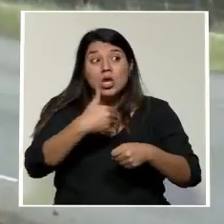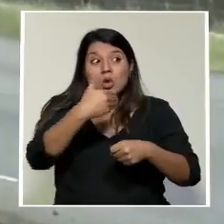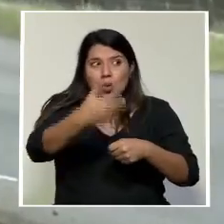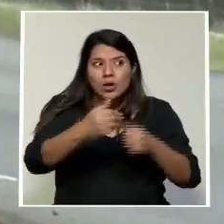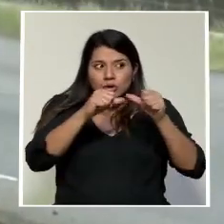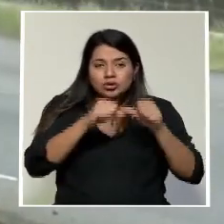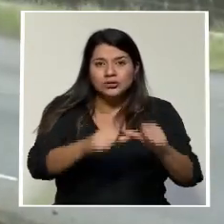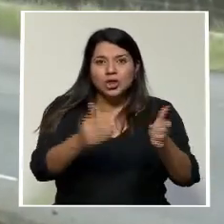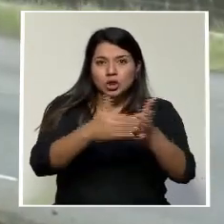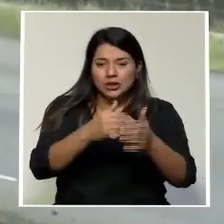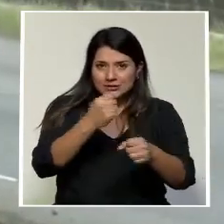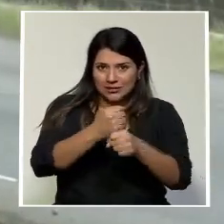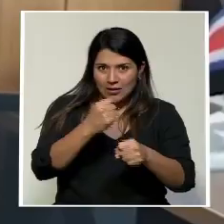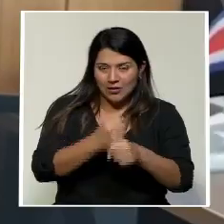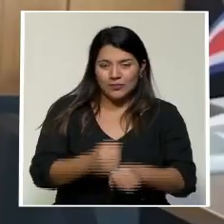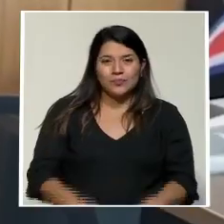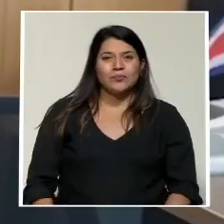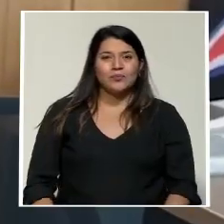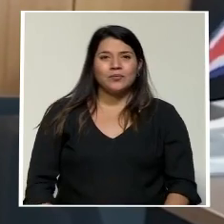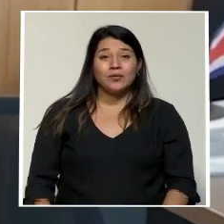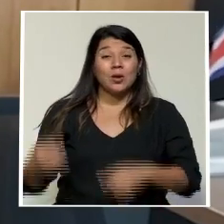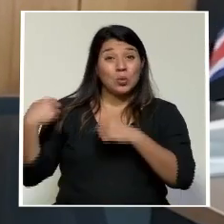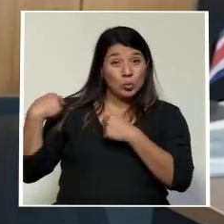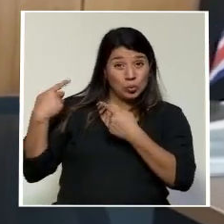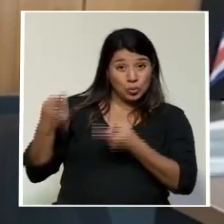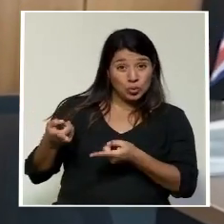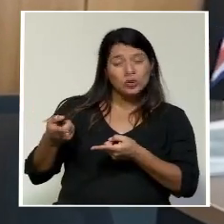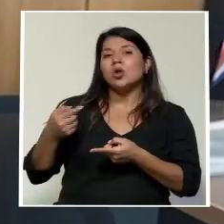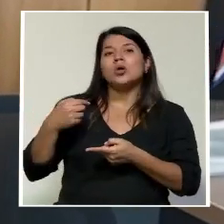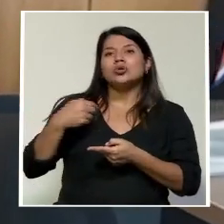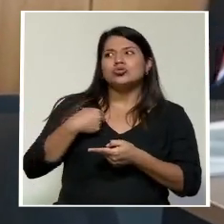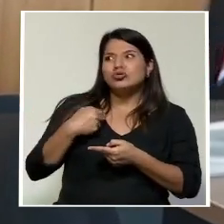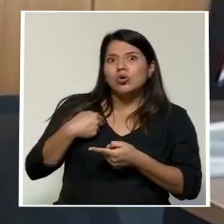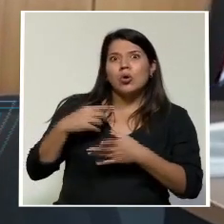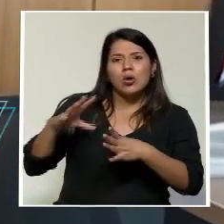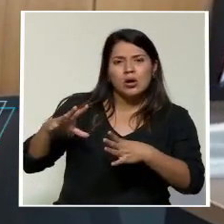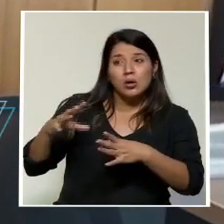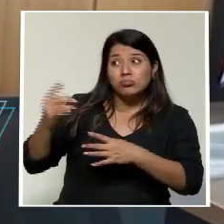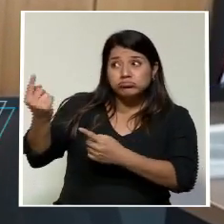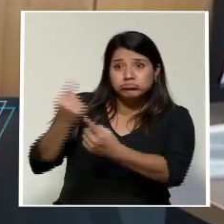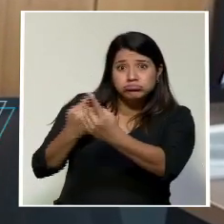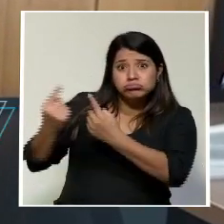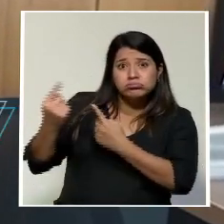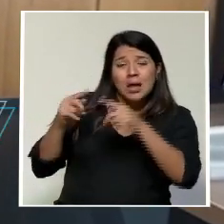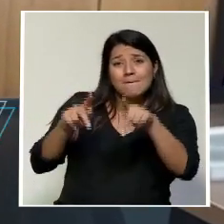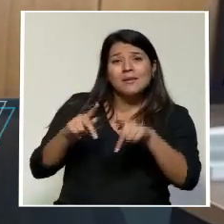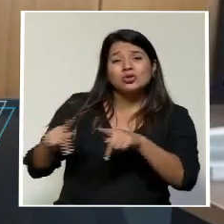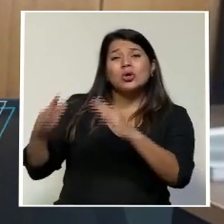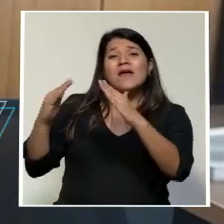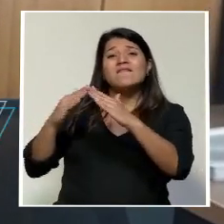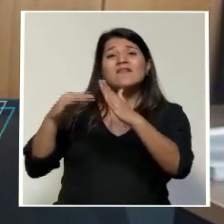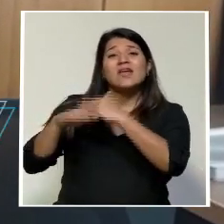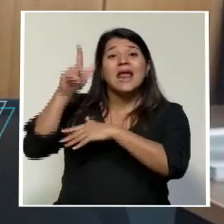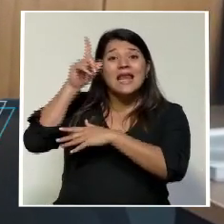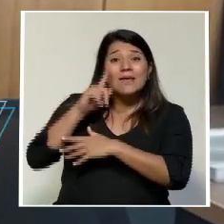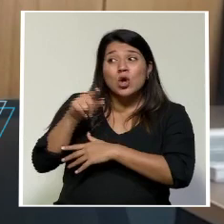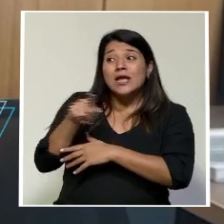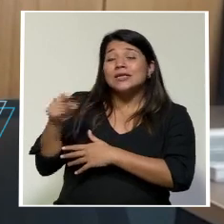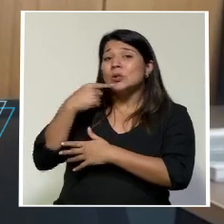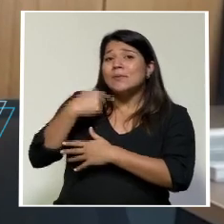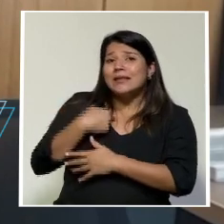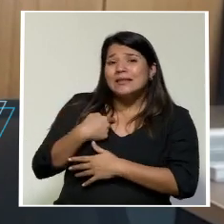retomando las labores. En los últimos días he recibido a algunas personas de la provincia de Limón quienes han manifestado